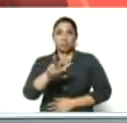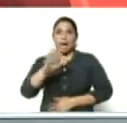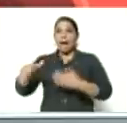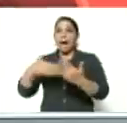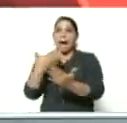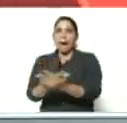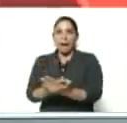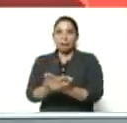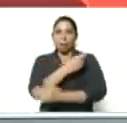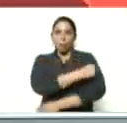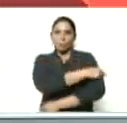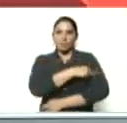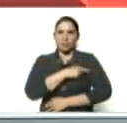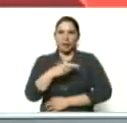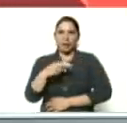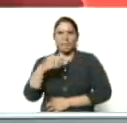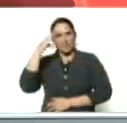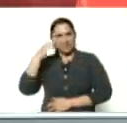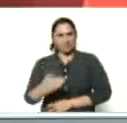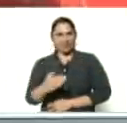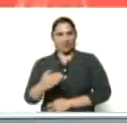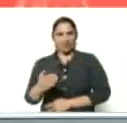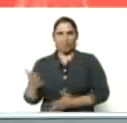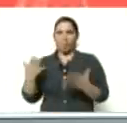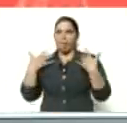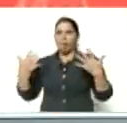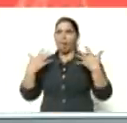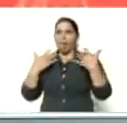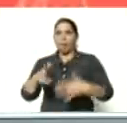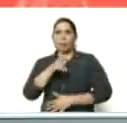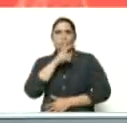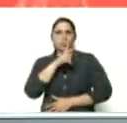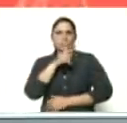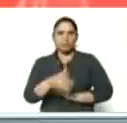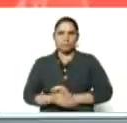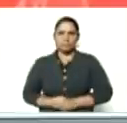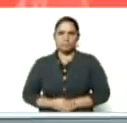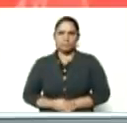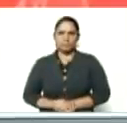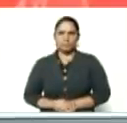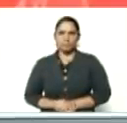militar, estaba haciendo un calor ensordecedor.